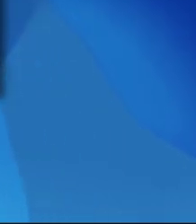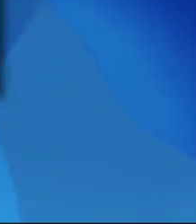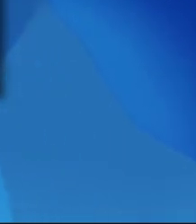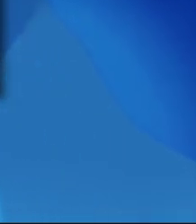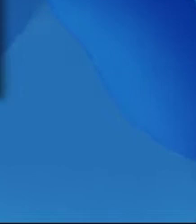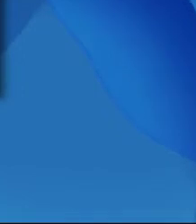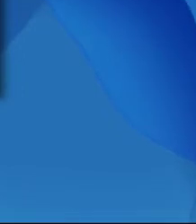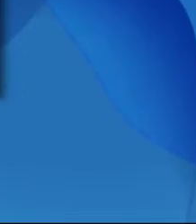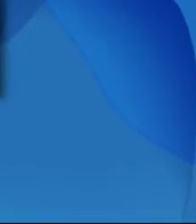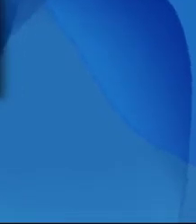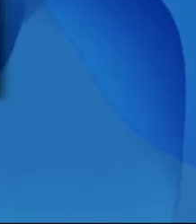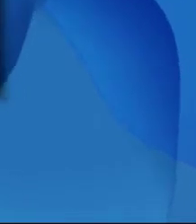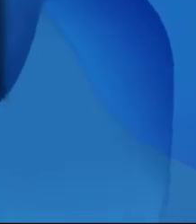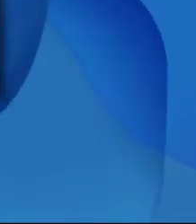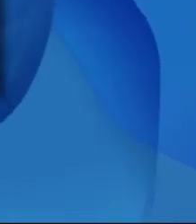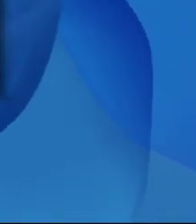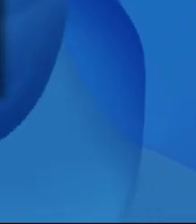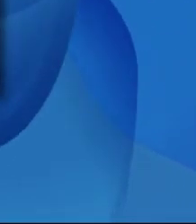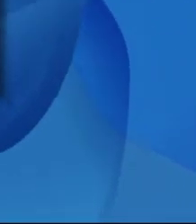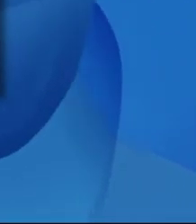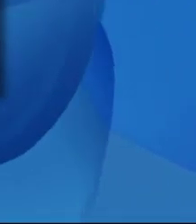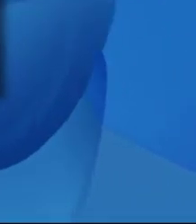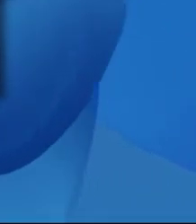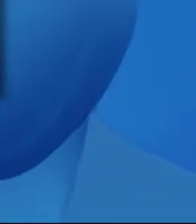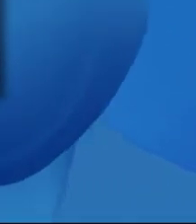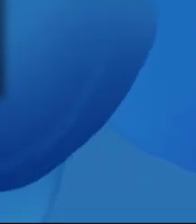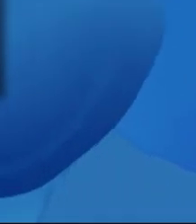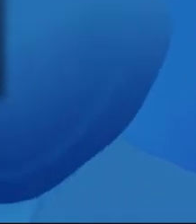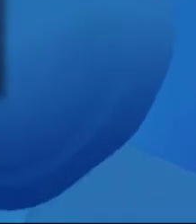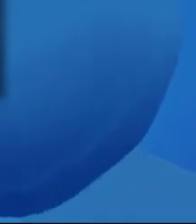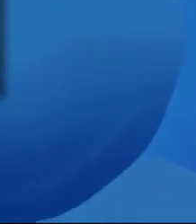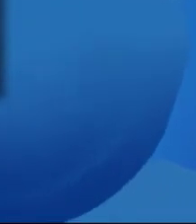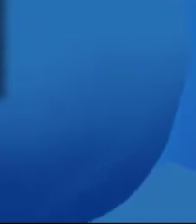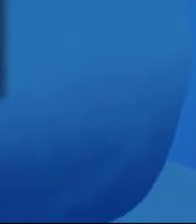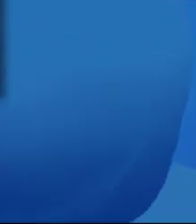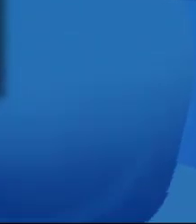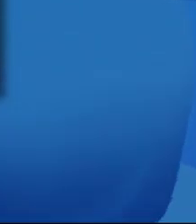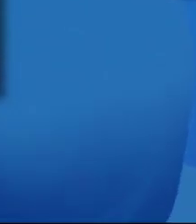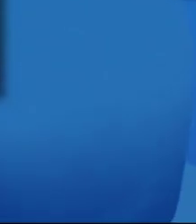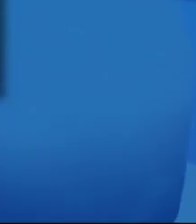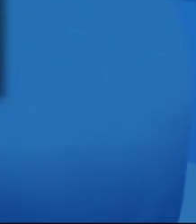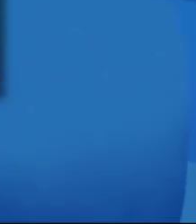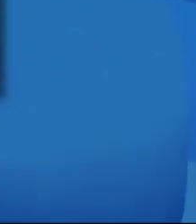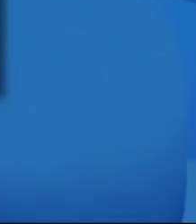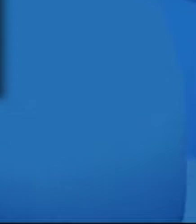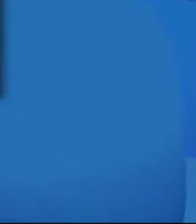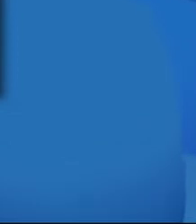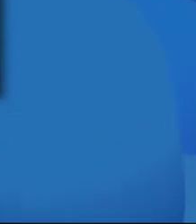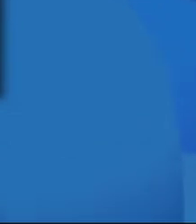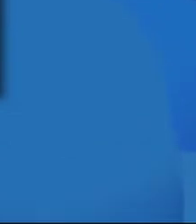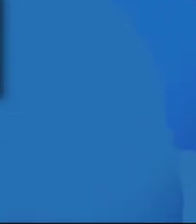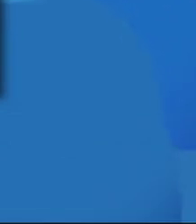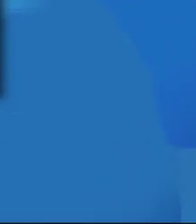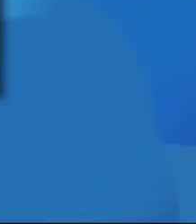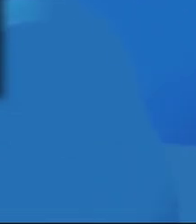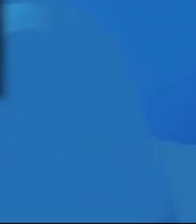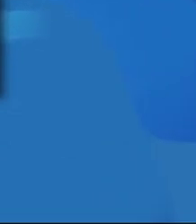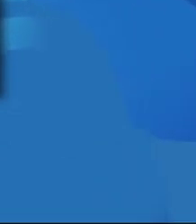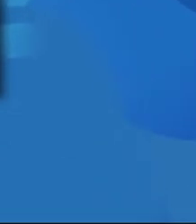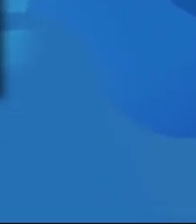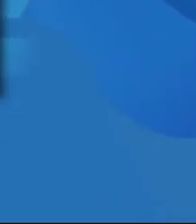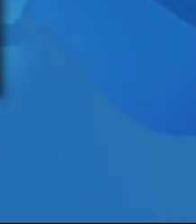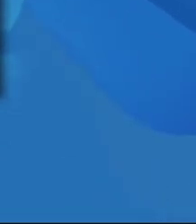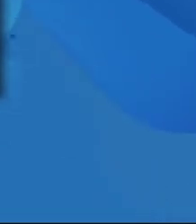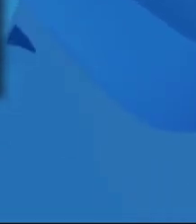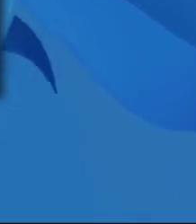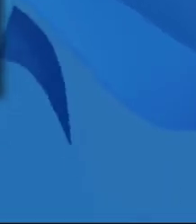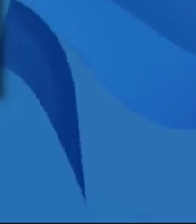la